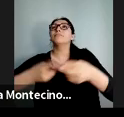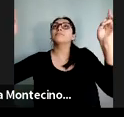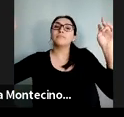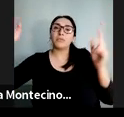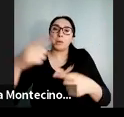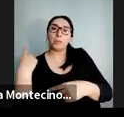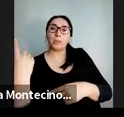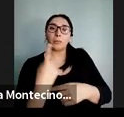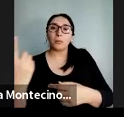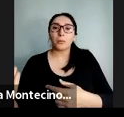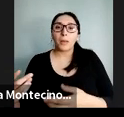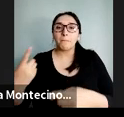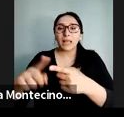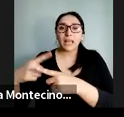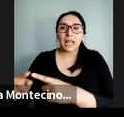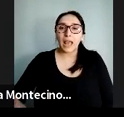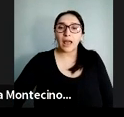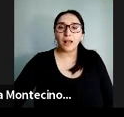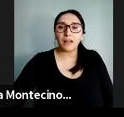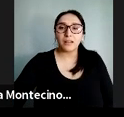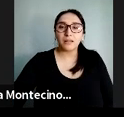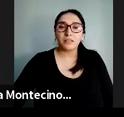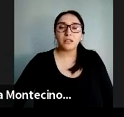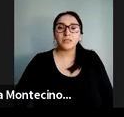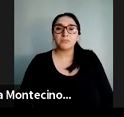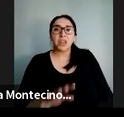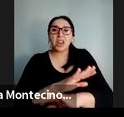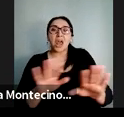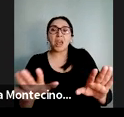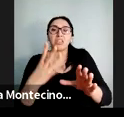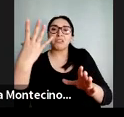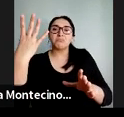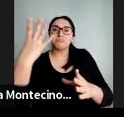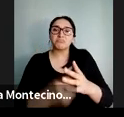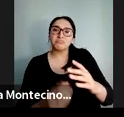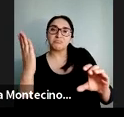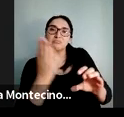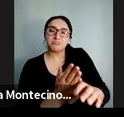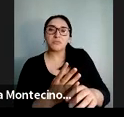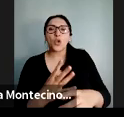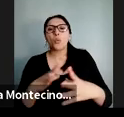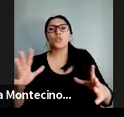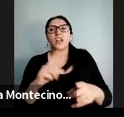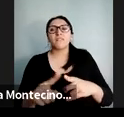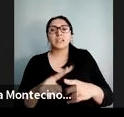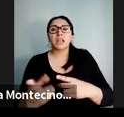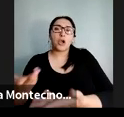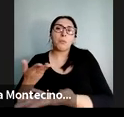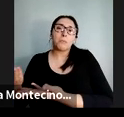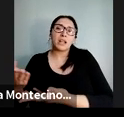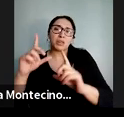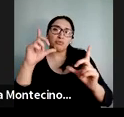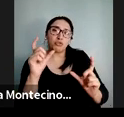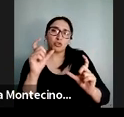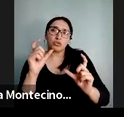vueltas, nadie lo ha dado de baja, muchas veces a lo mejor por compartir una fotografía con alguien